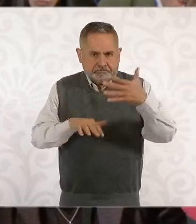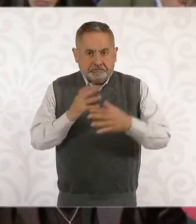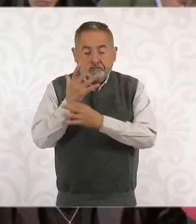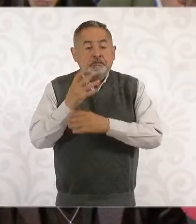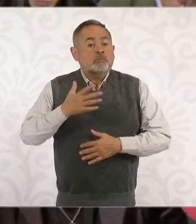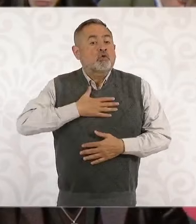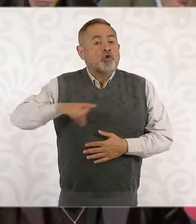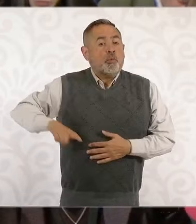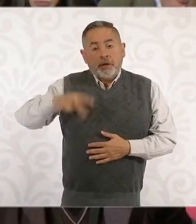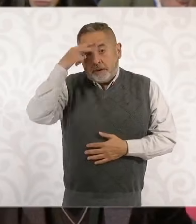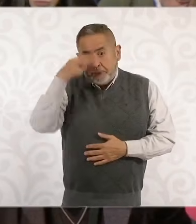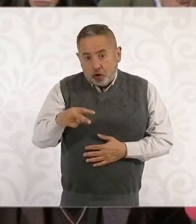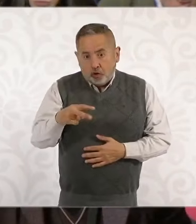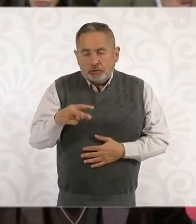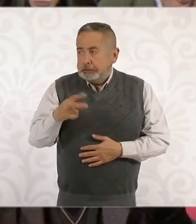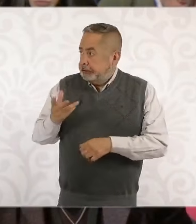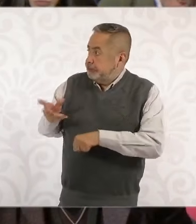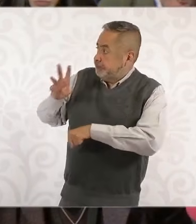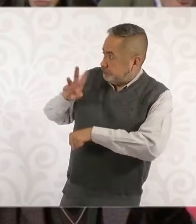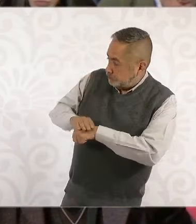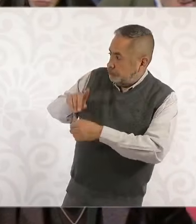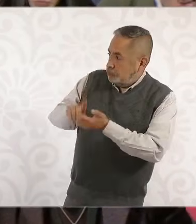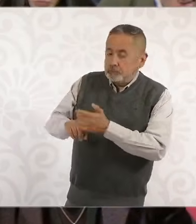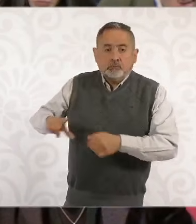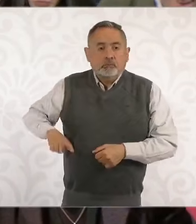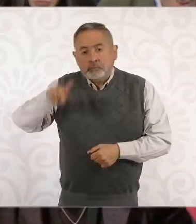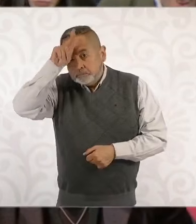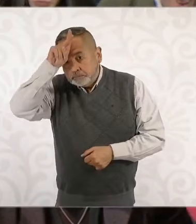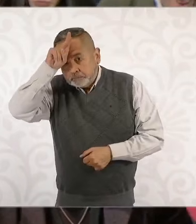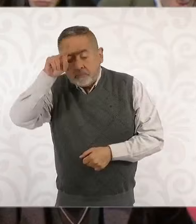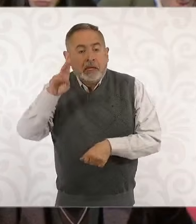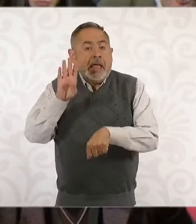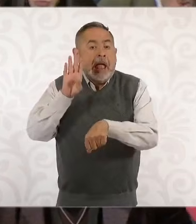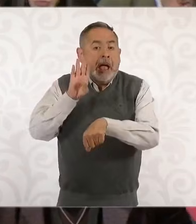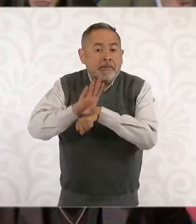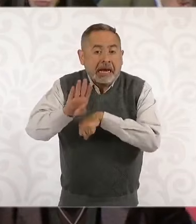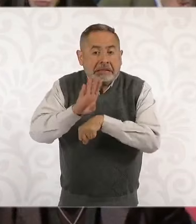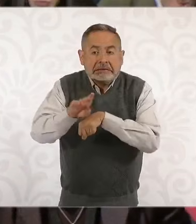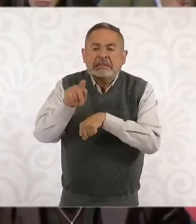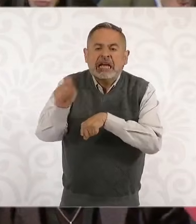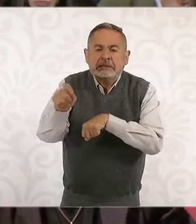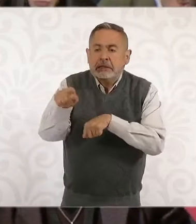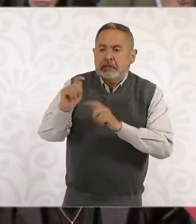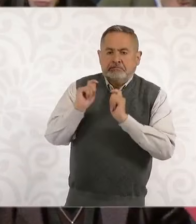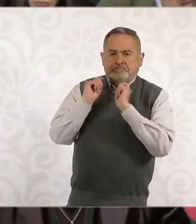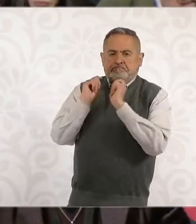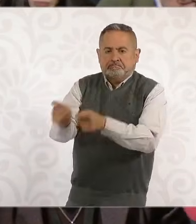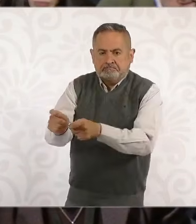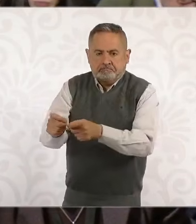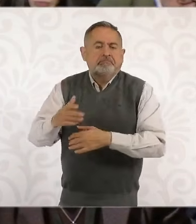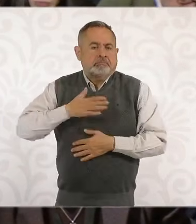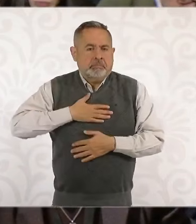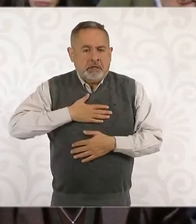Gobierno de México y con el consentimiento del gobierno peruano, Brasil asumió la representación de los intereses diplomáticos